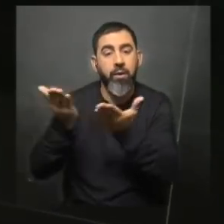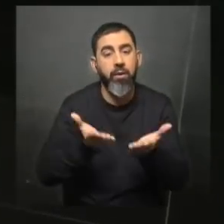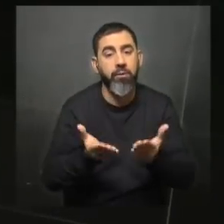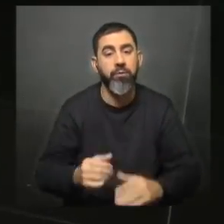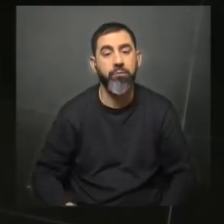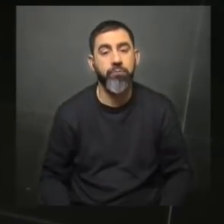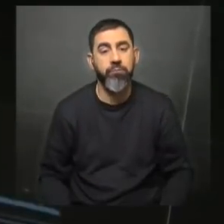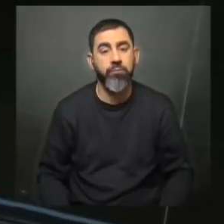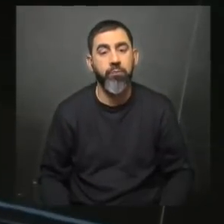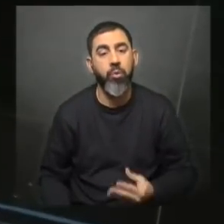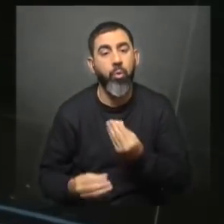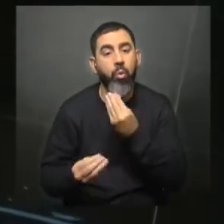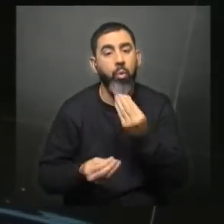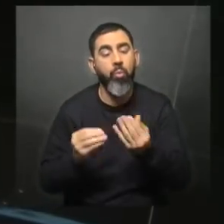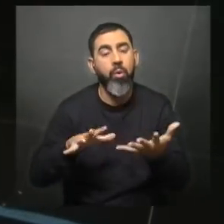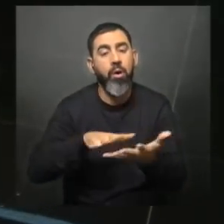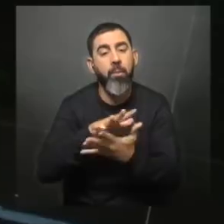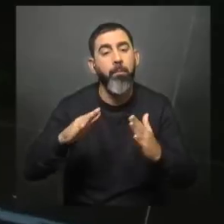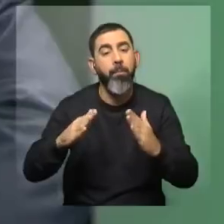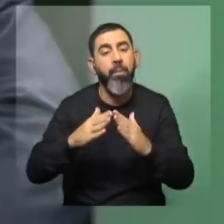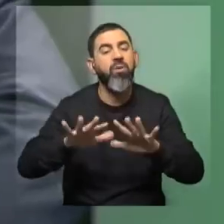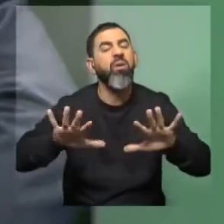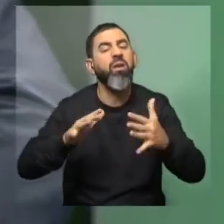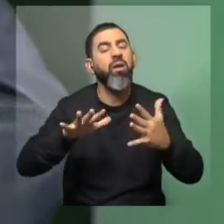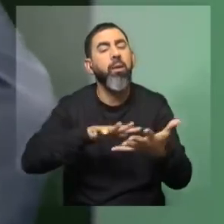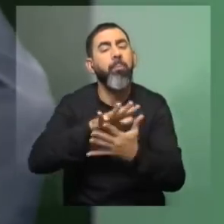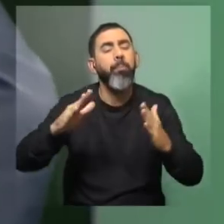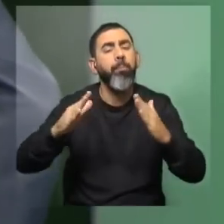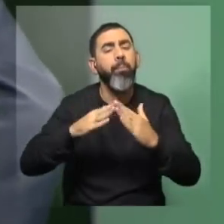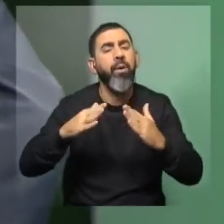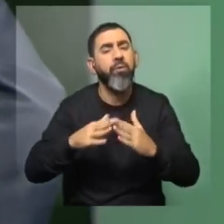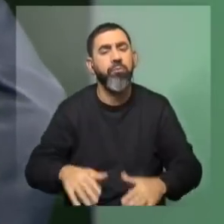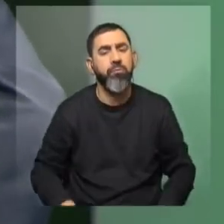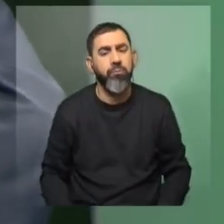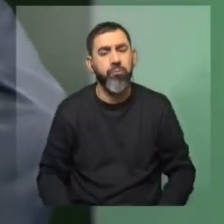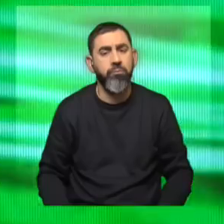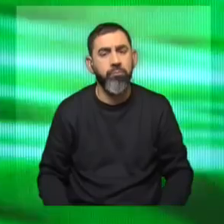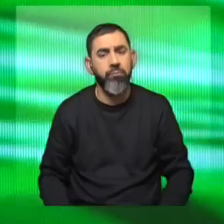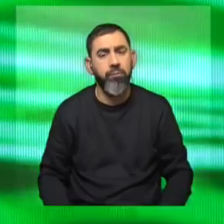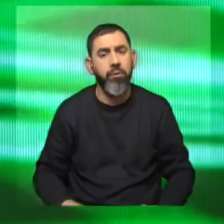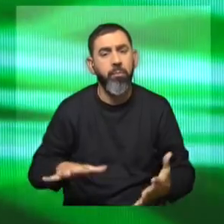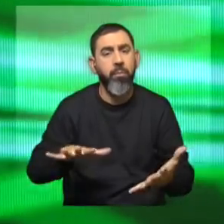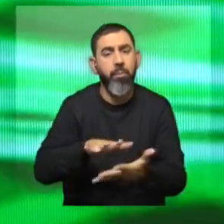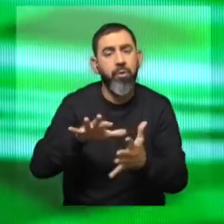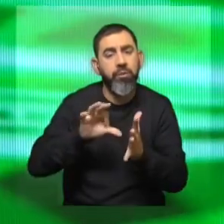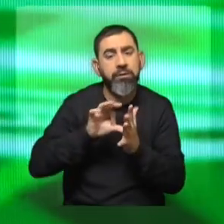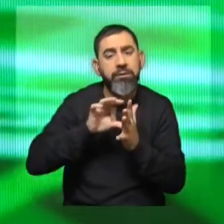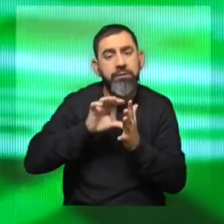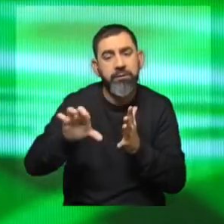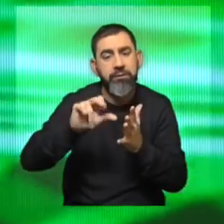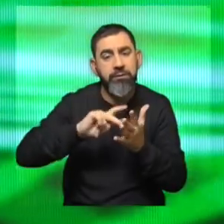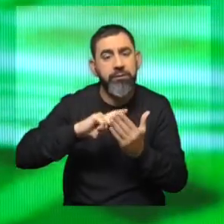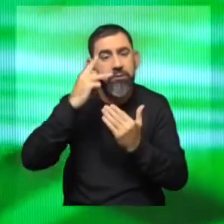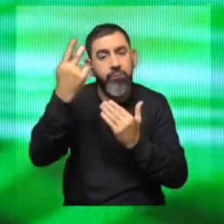estés con nosotros Bueno cómo está trabajando el espacio de la casa Qué es el espacio de la casa para la gente que no sabe que estamos hablando el espacio de la casa es un servicio es un proyecto